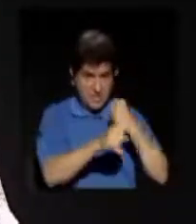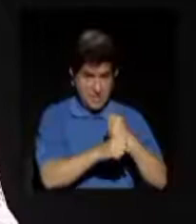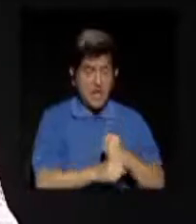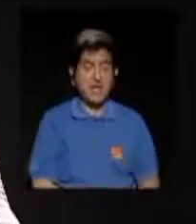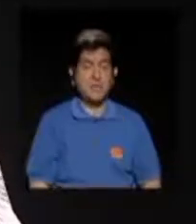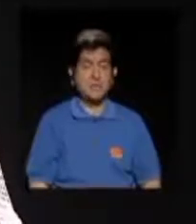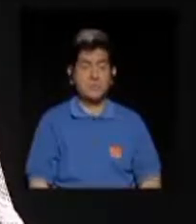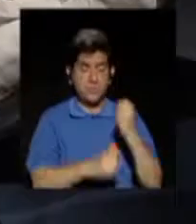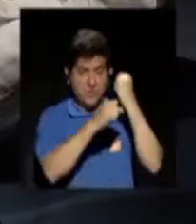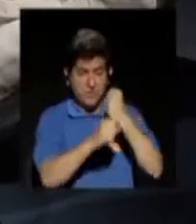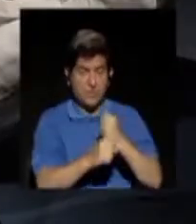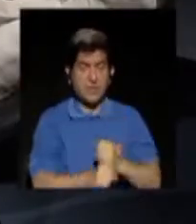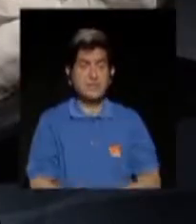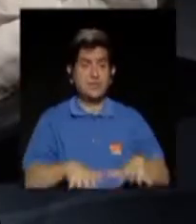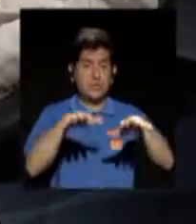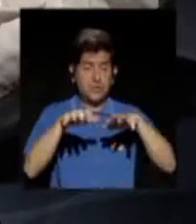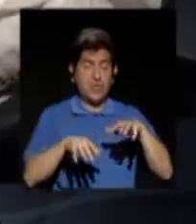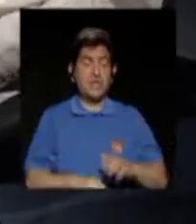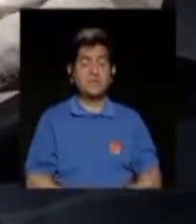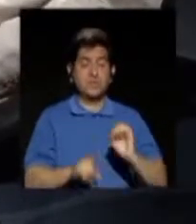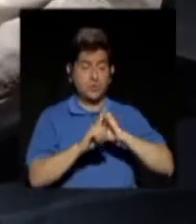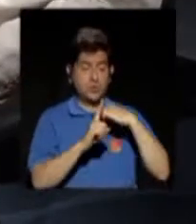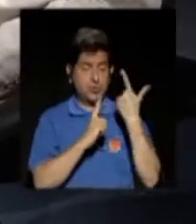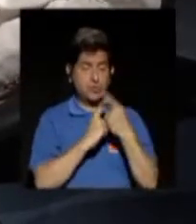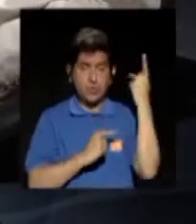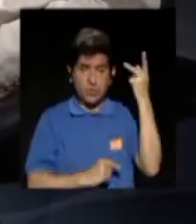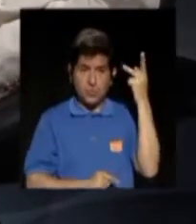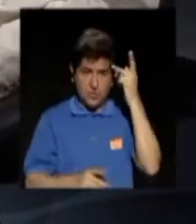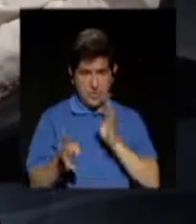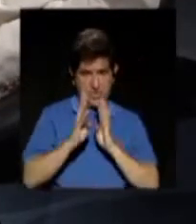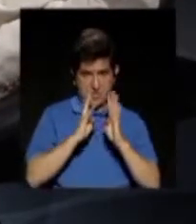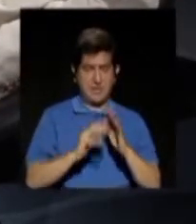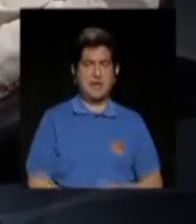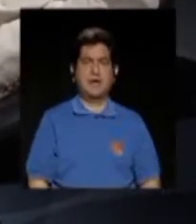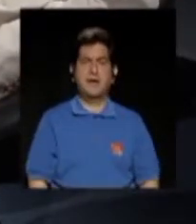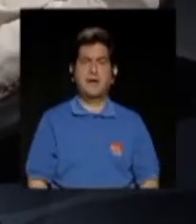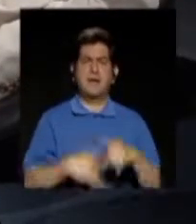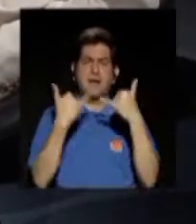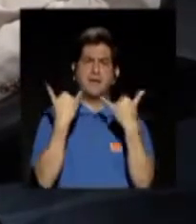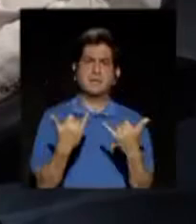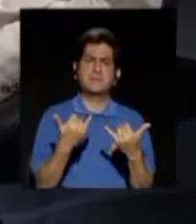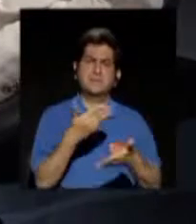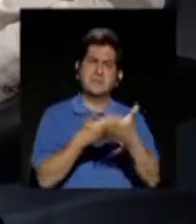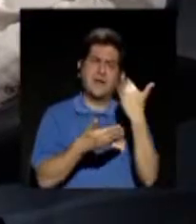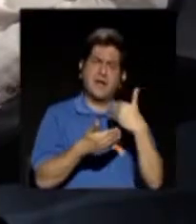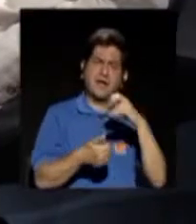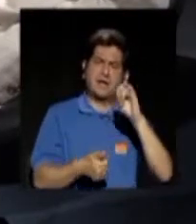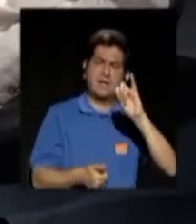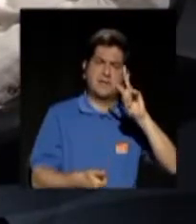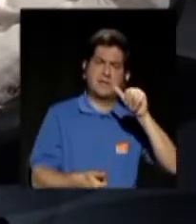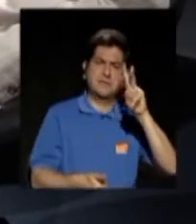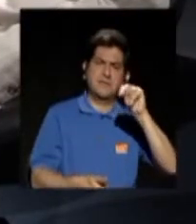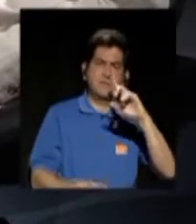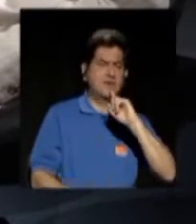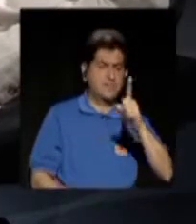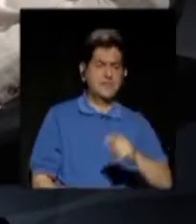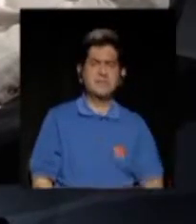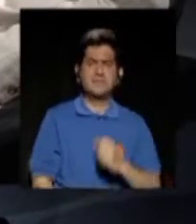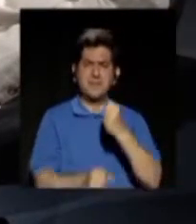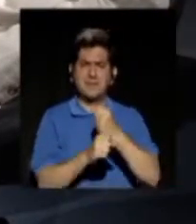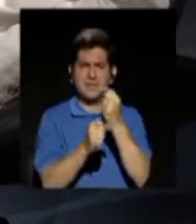sociopolíticos. Y también representa, me parece, y ya don Iván lo había sugerido un poco, los grandes